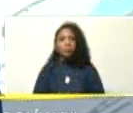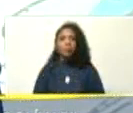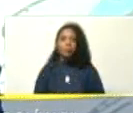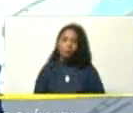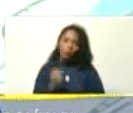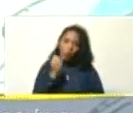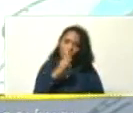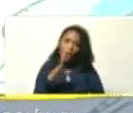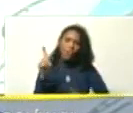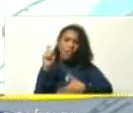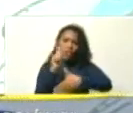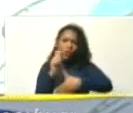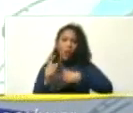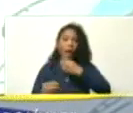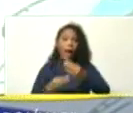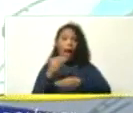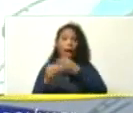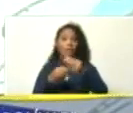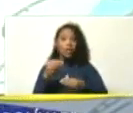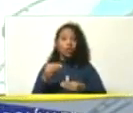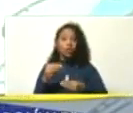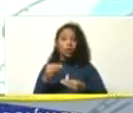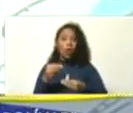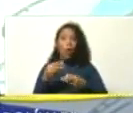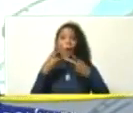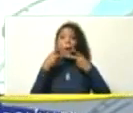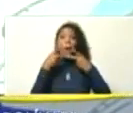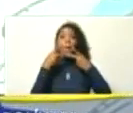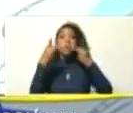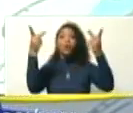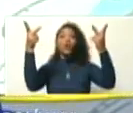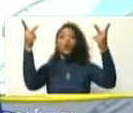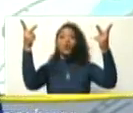fue Telesur quien dio la primicia.